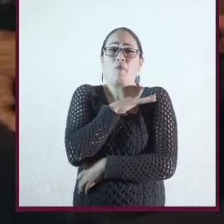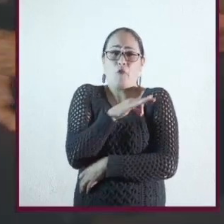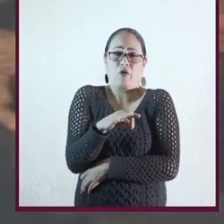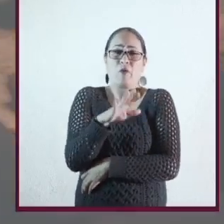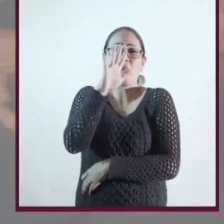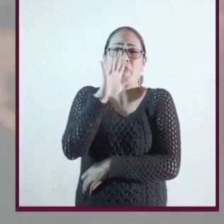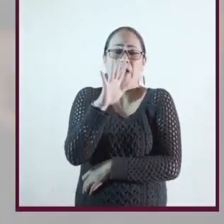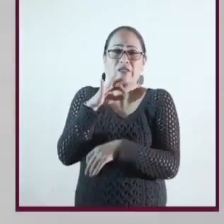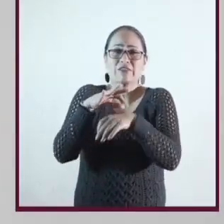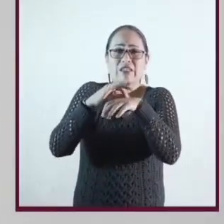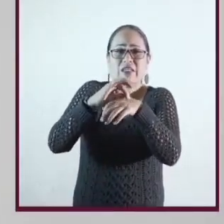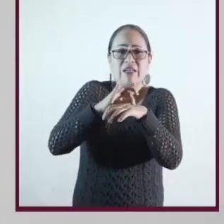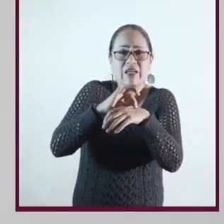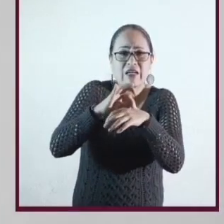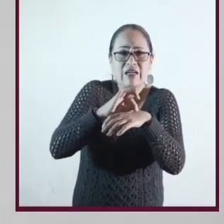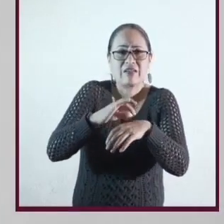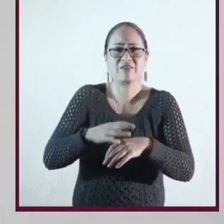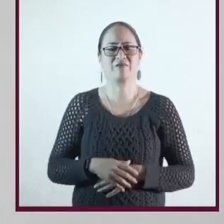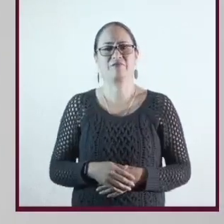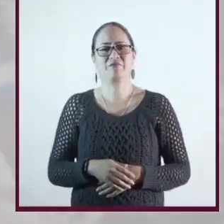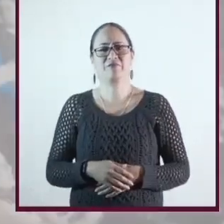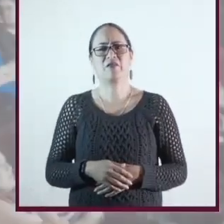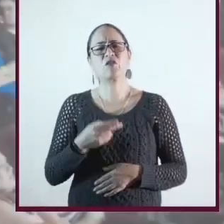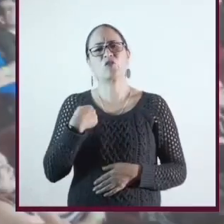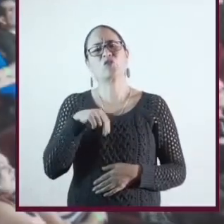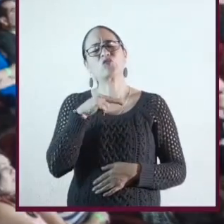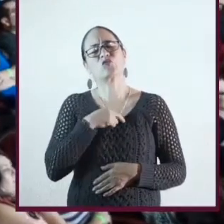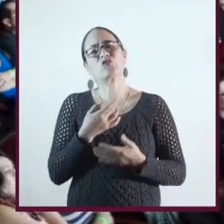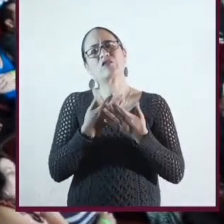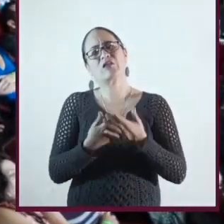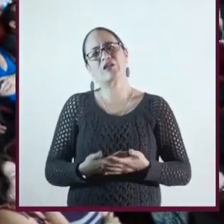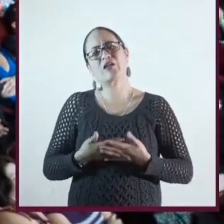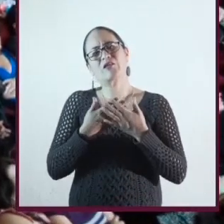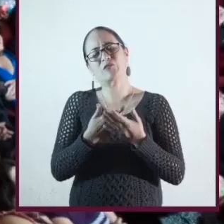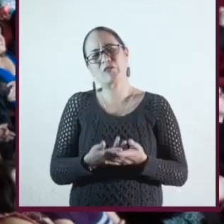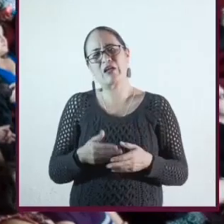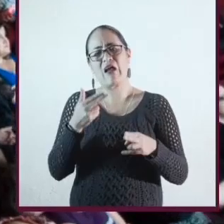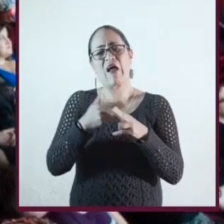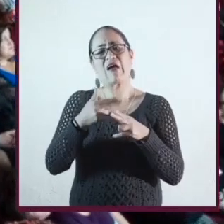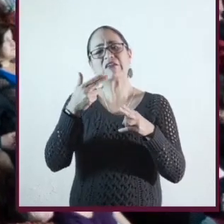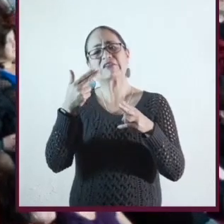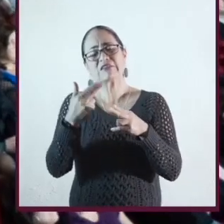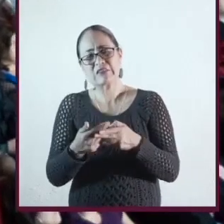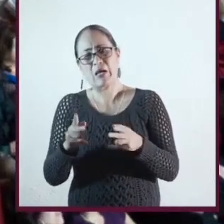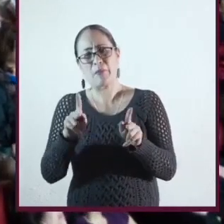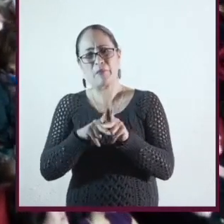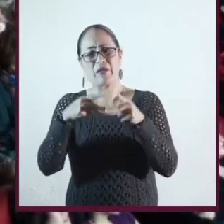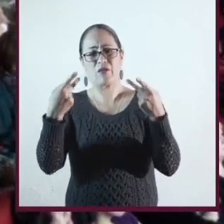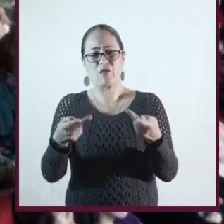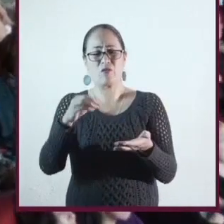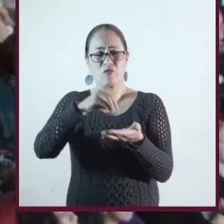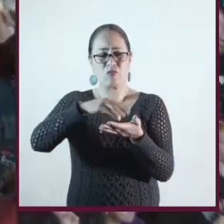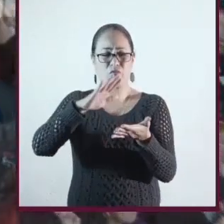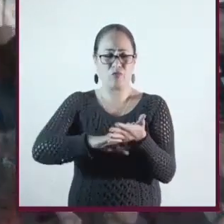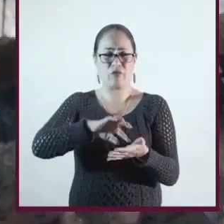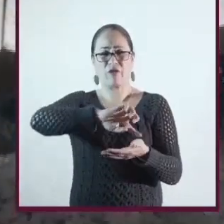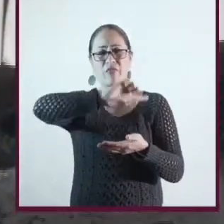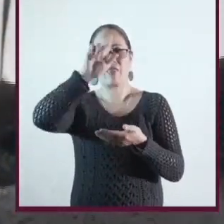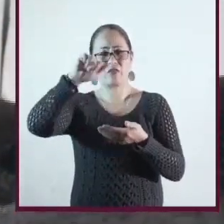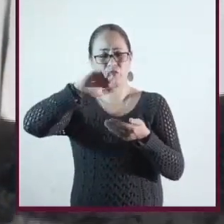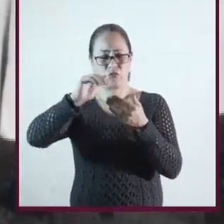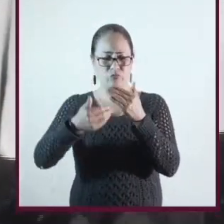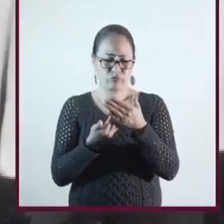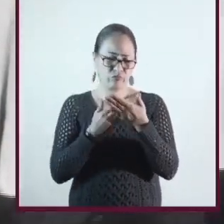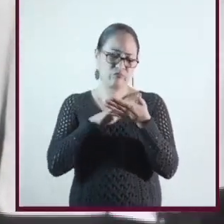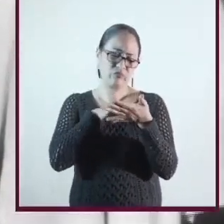como antes, a leer la noticia impresa al día siguiente o enterarnos hasta la proyección de cine. Cuando el aparato de